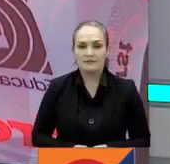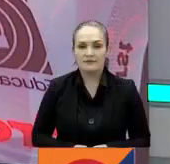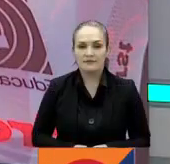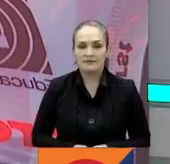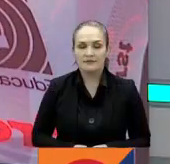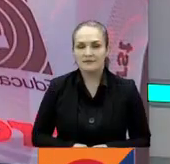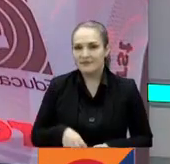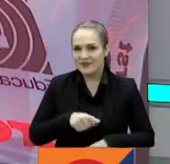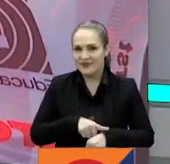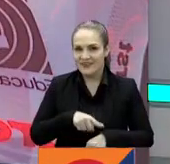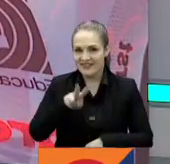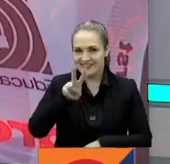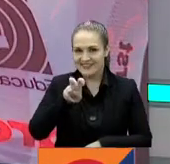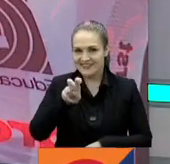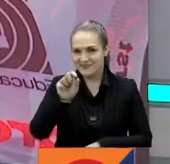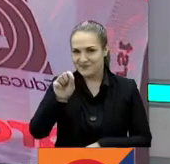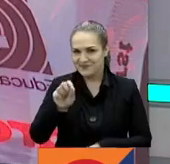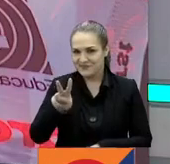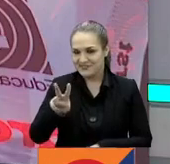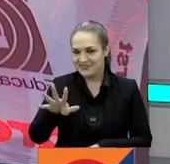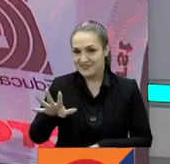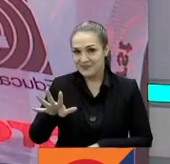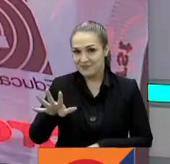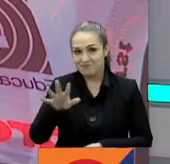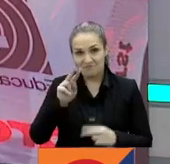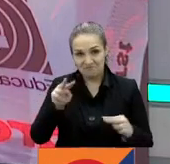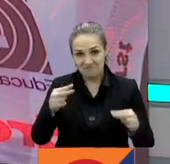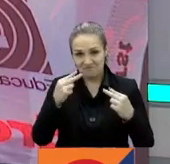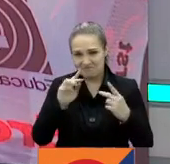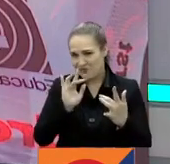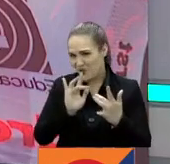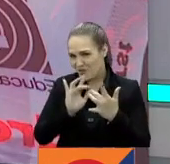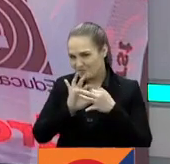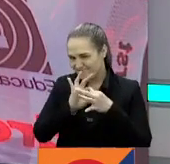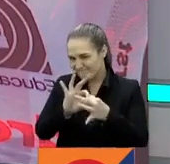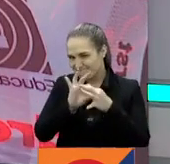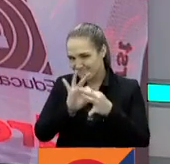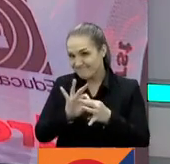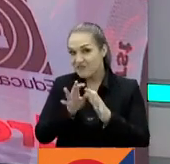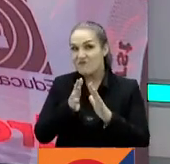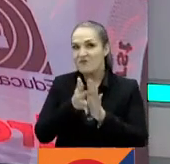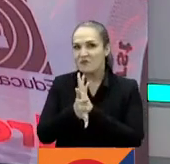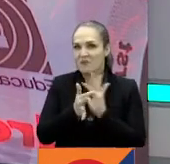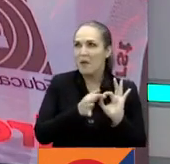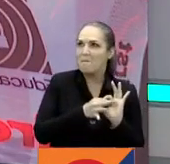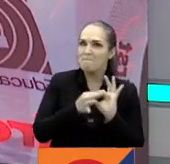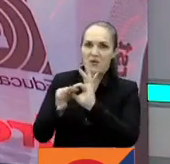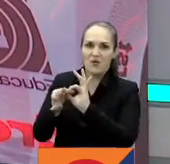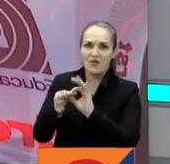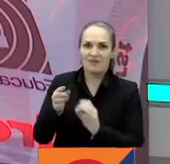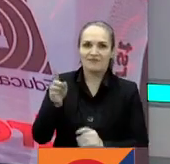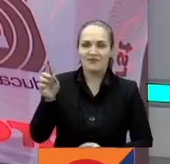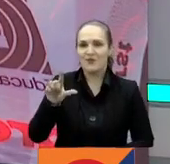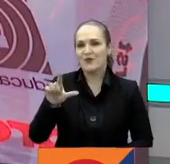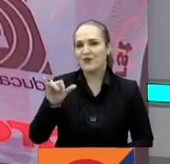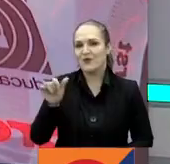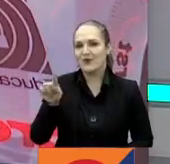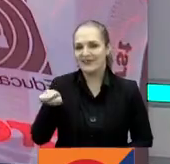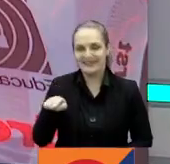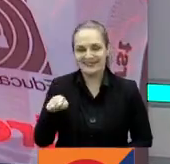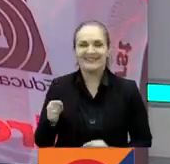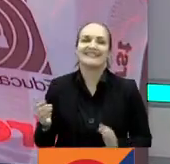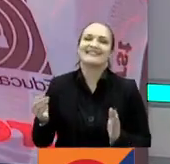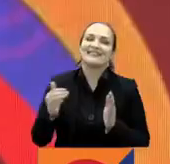Siete de la noche, 25 minutos, seguimos acá conectados con Tokio y conectados, por supuesto, con los colombianos y con Luis Javier Mosquera. Por eso de